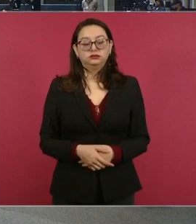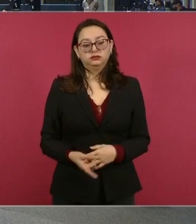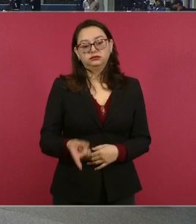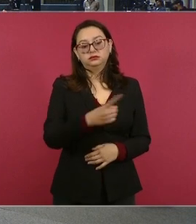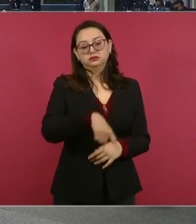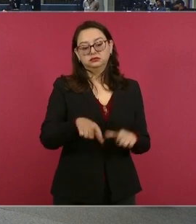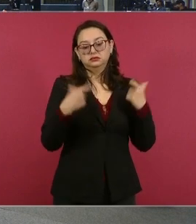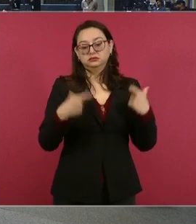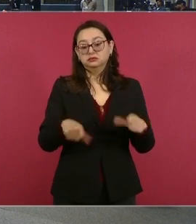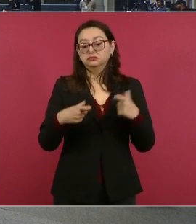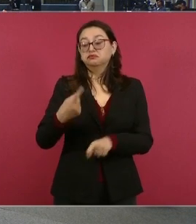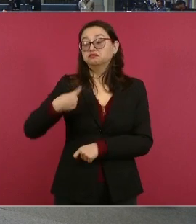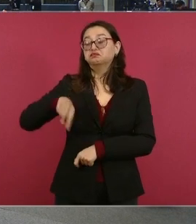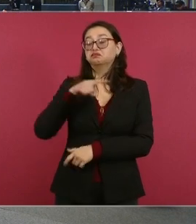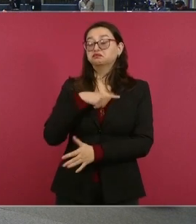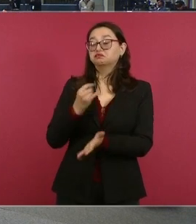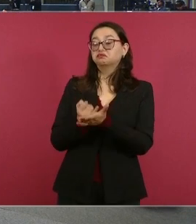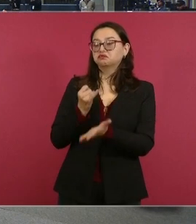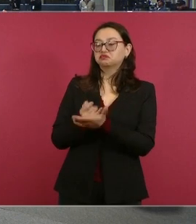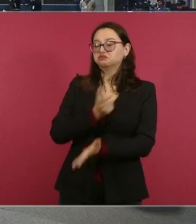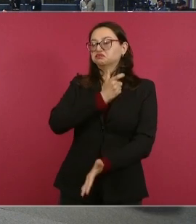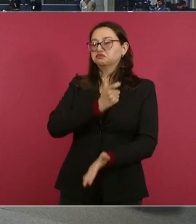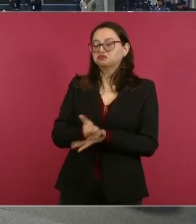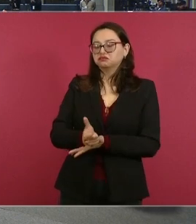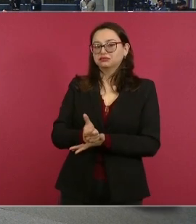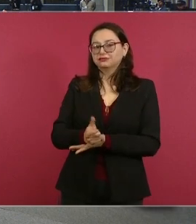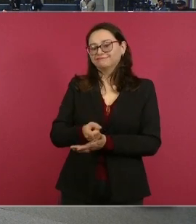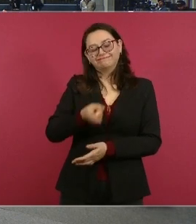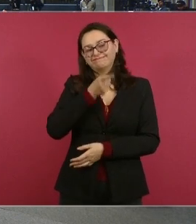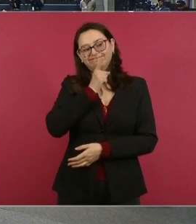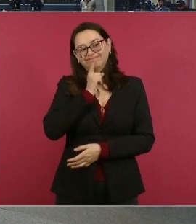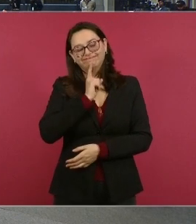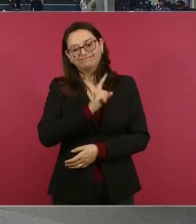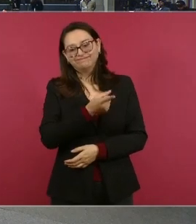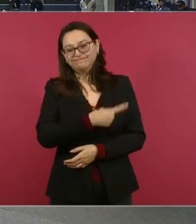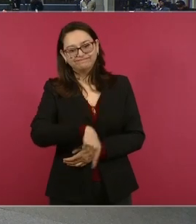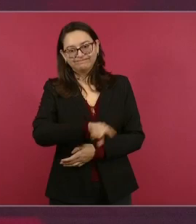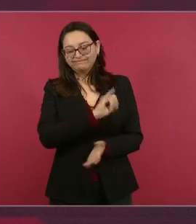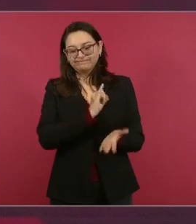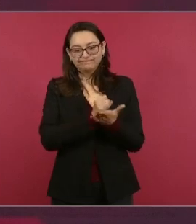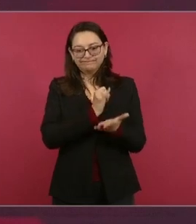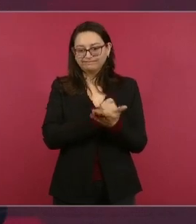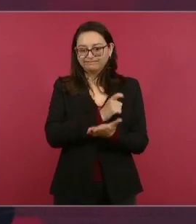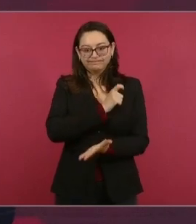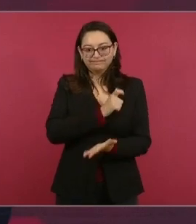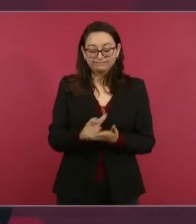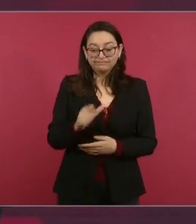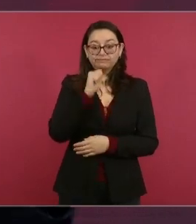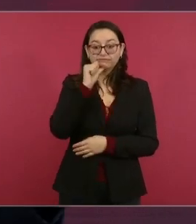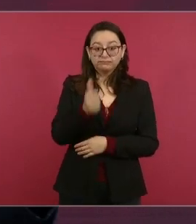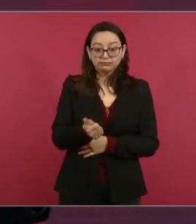Y acerca de la corrupción, en el caso de Ricardo, si sabe algo